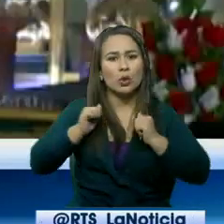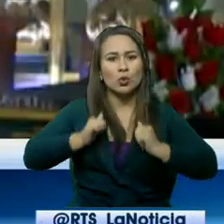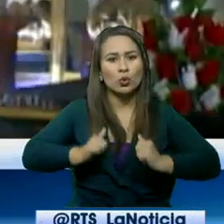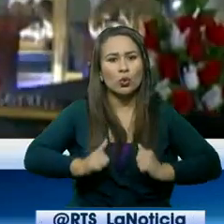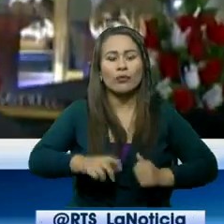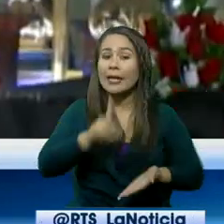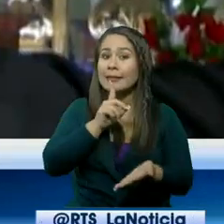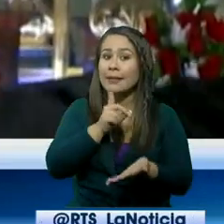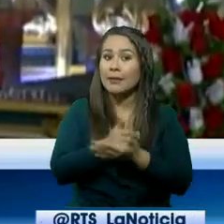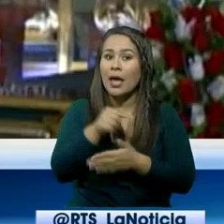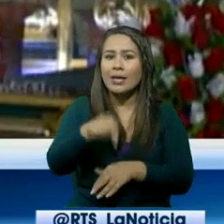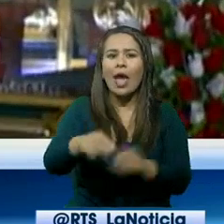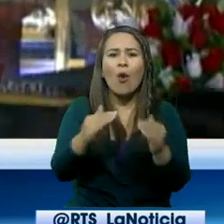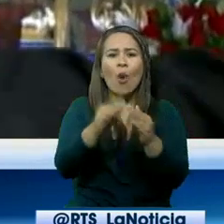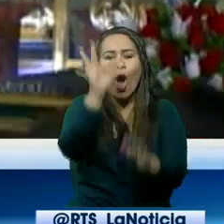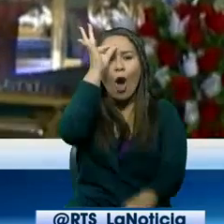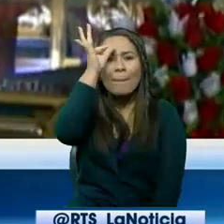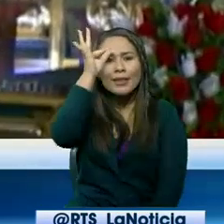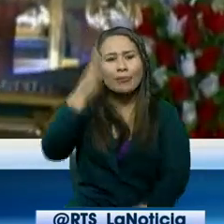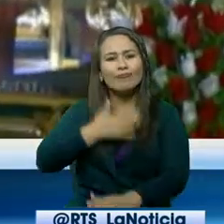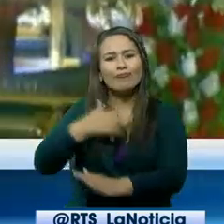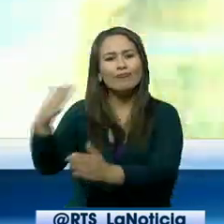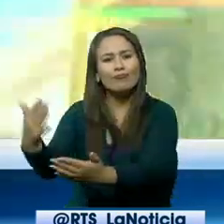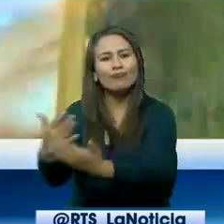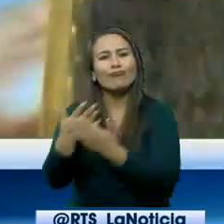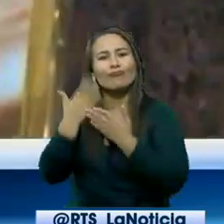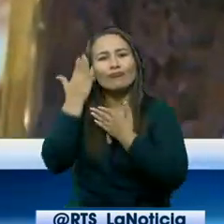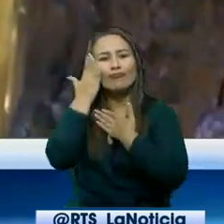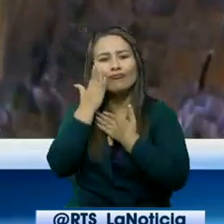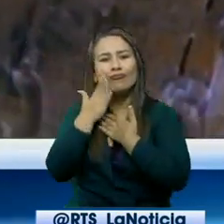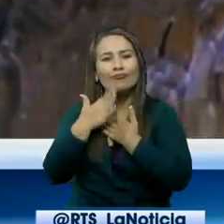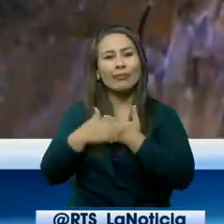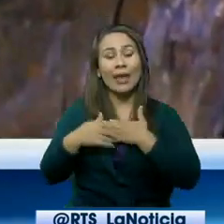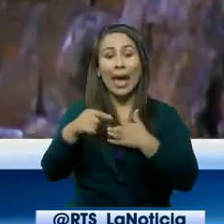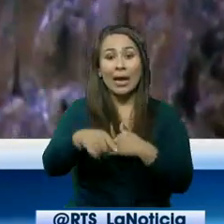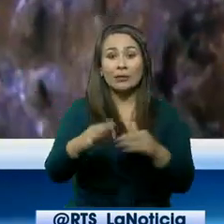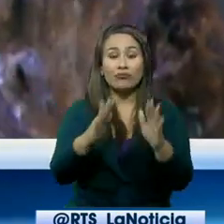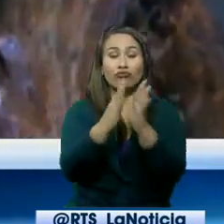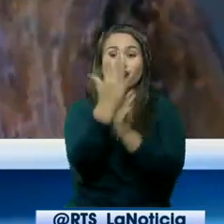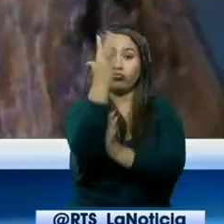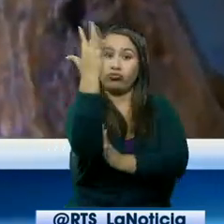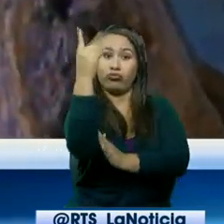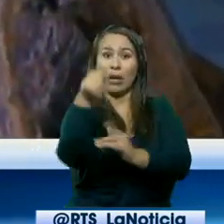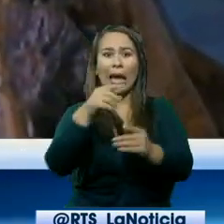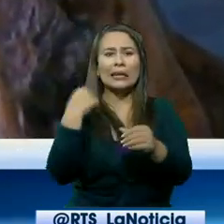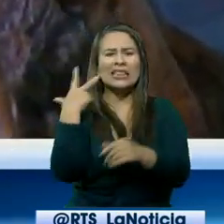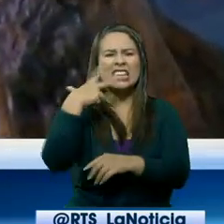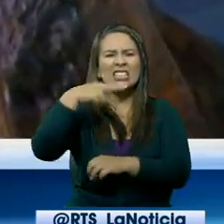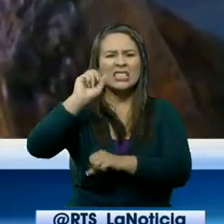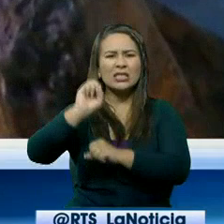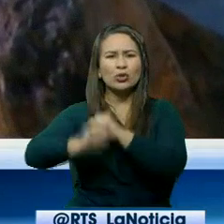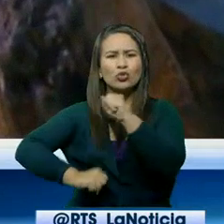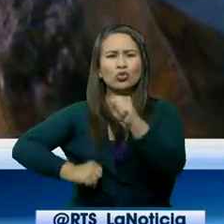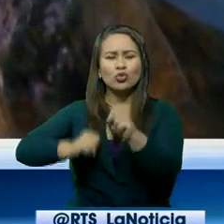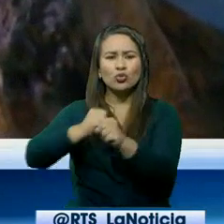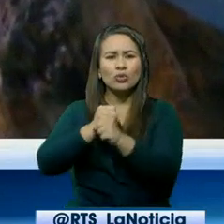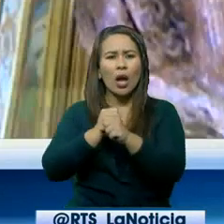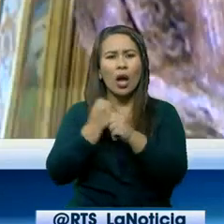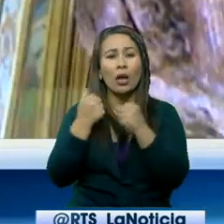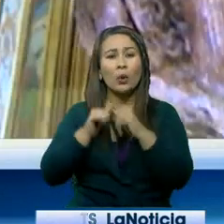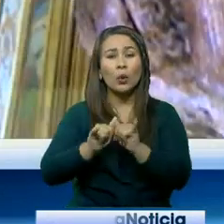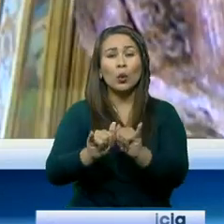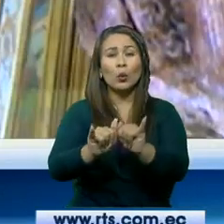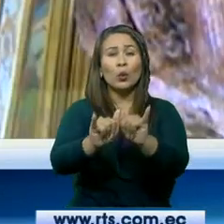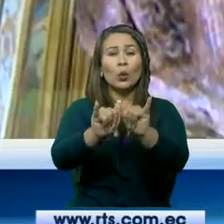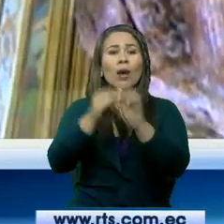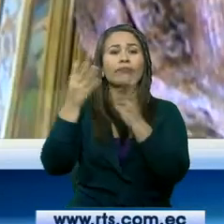verdadero hospital de misericordia aquí. Lo cierto es que la escultura tiene más de 300 años y desde ahí es